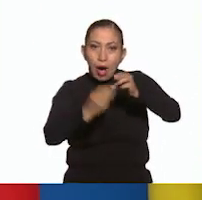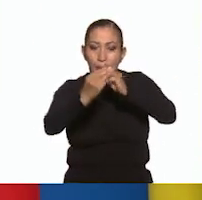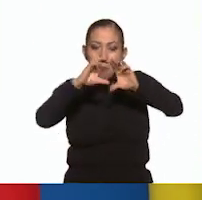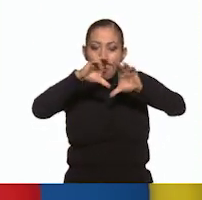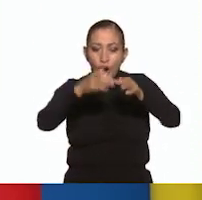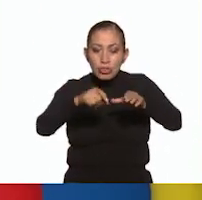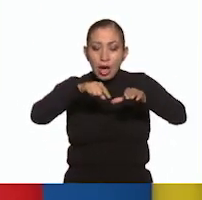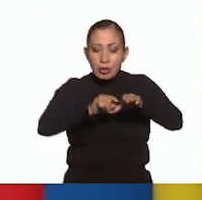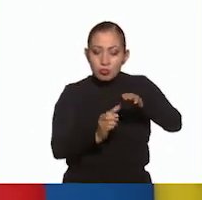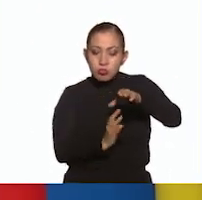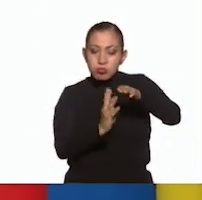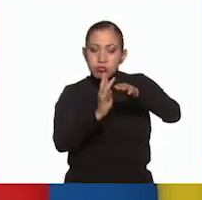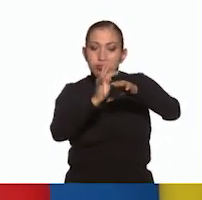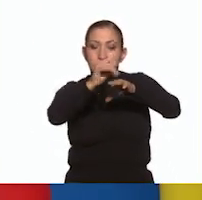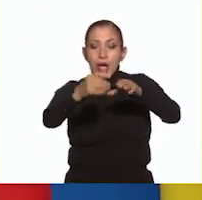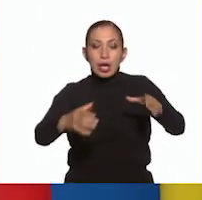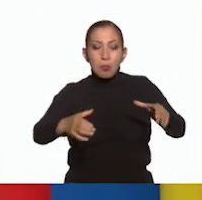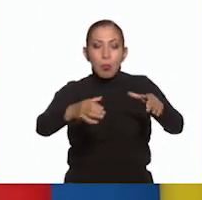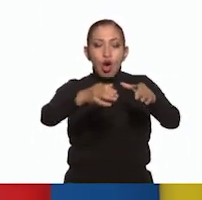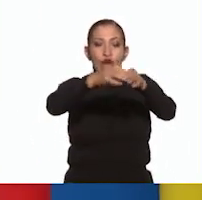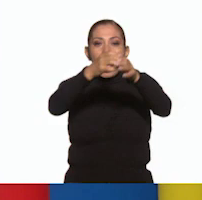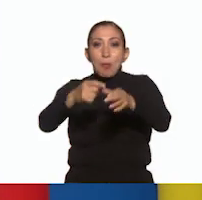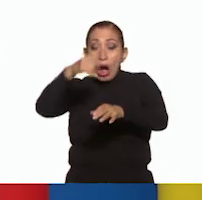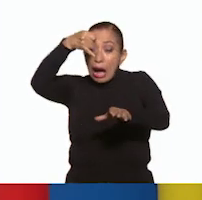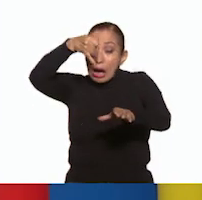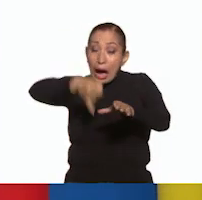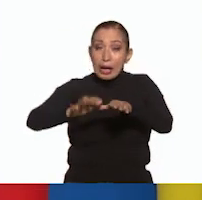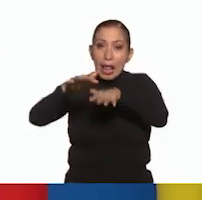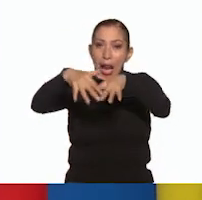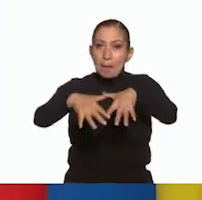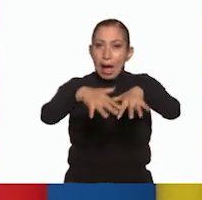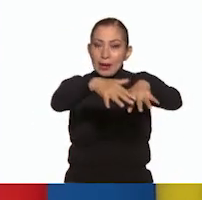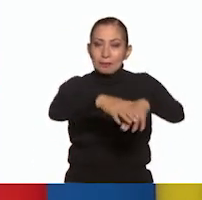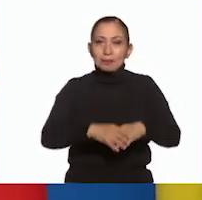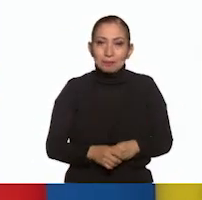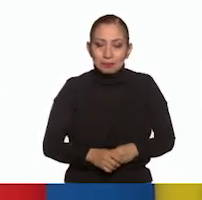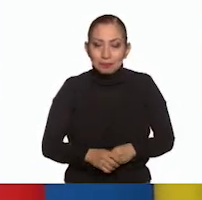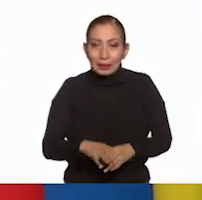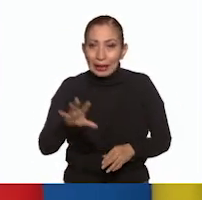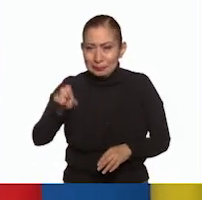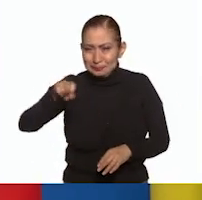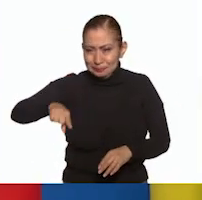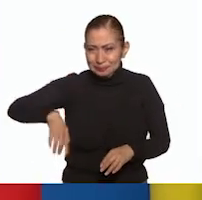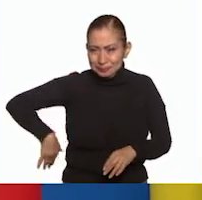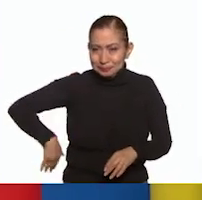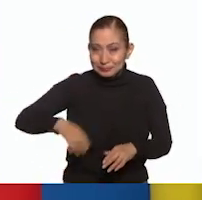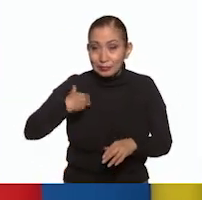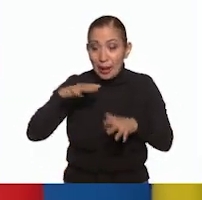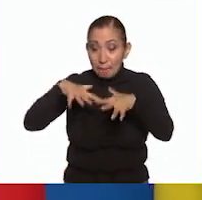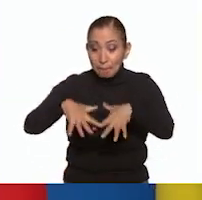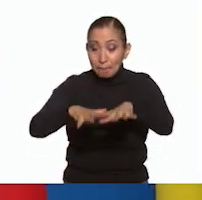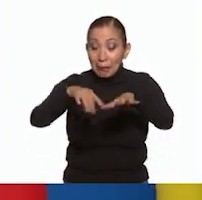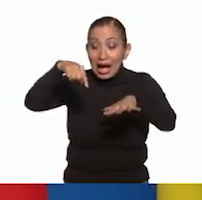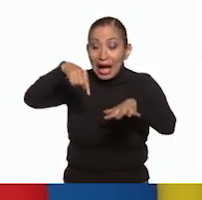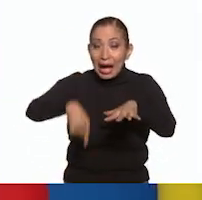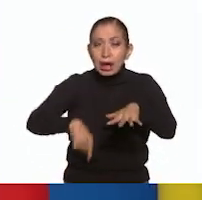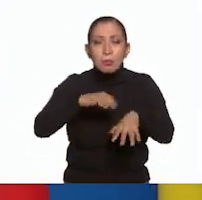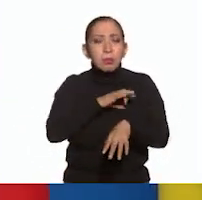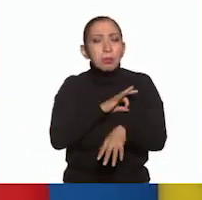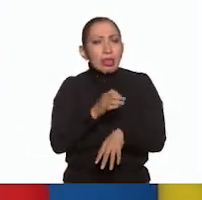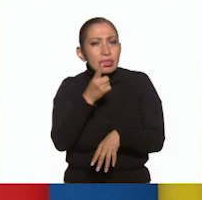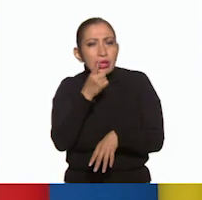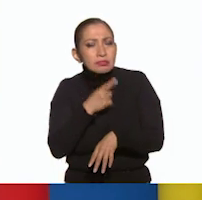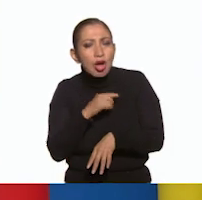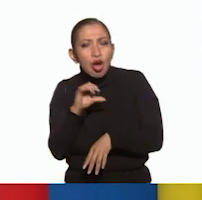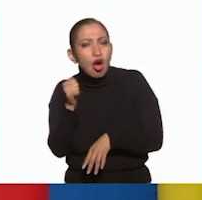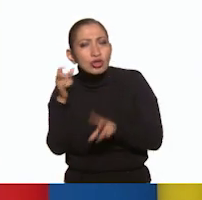se formen muchos volcanes submarinos en esta zona. Y ya que mencionamos el océano, Larisa, ¿podrías decirnos